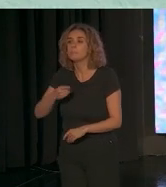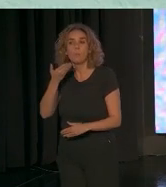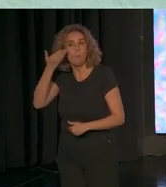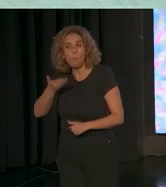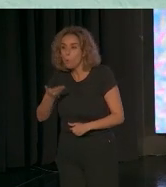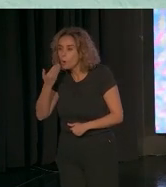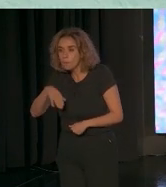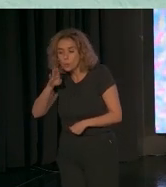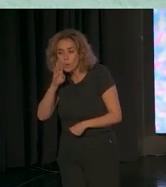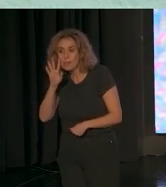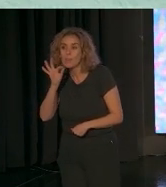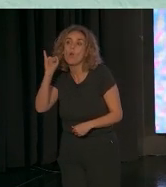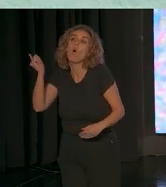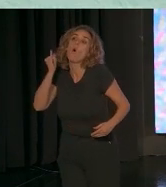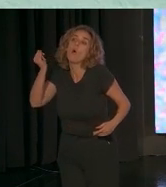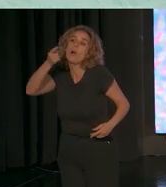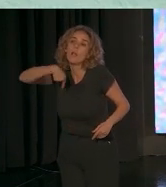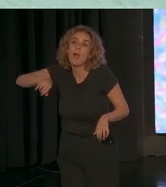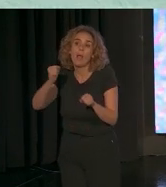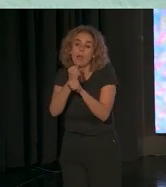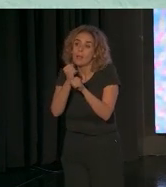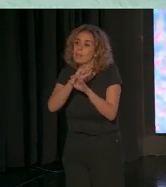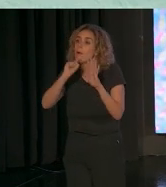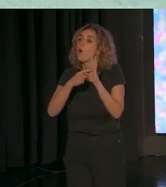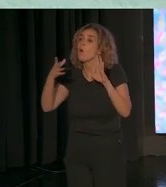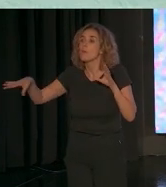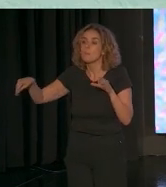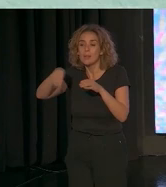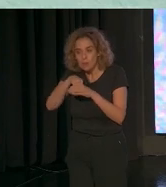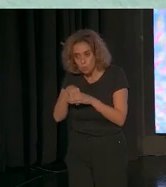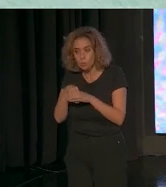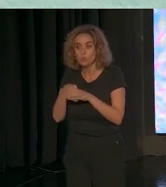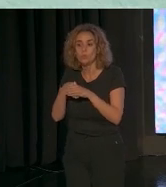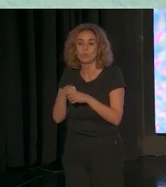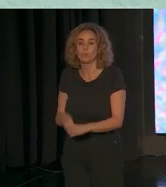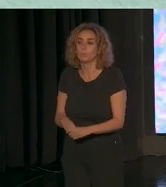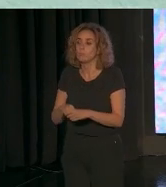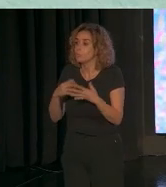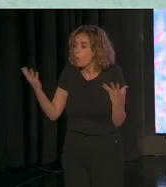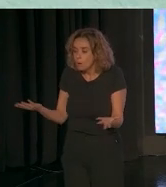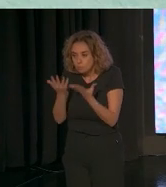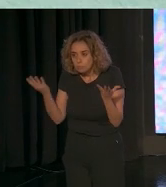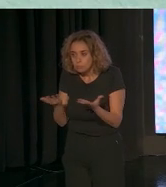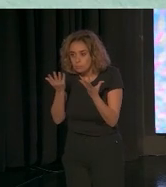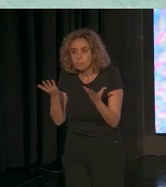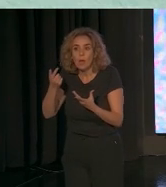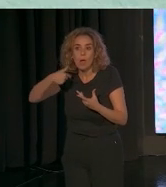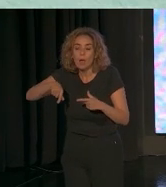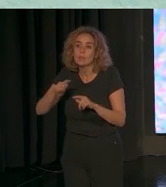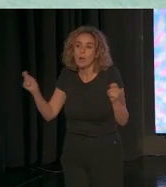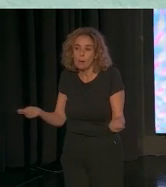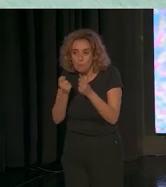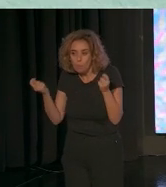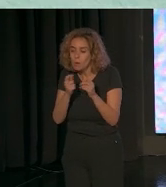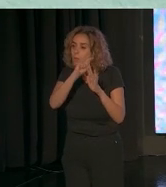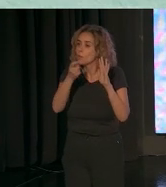y ojalá el trabajo de plena inclusión y ojalá el modesto trabajo de Trasciende haya podido contribuir a esta publicación